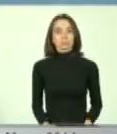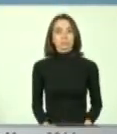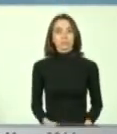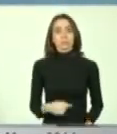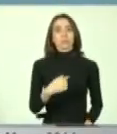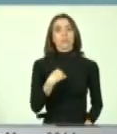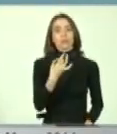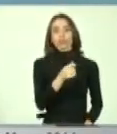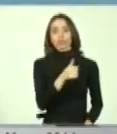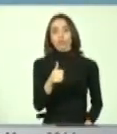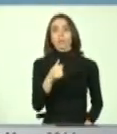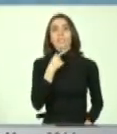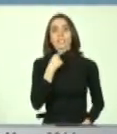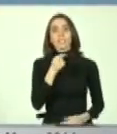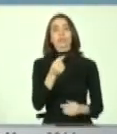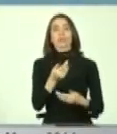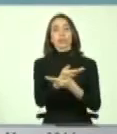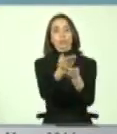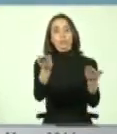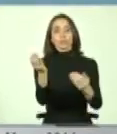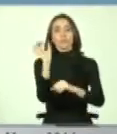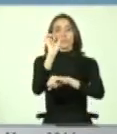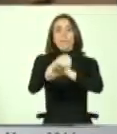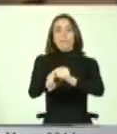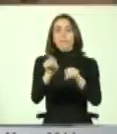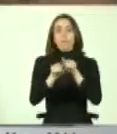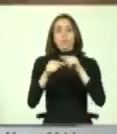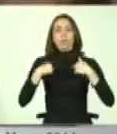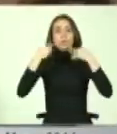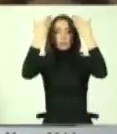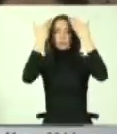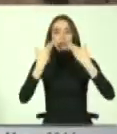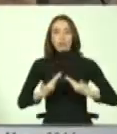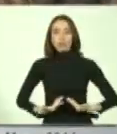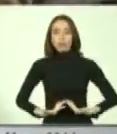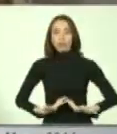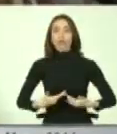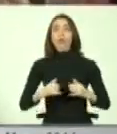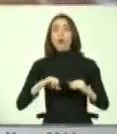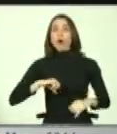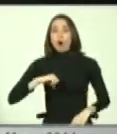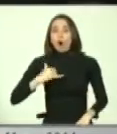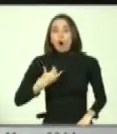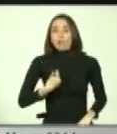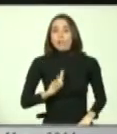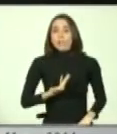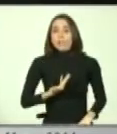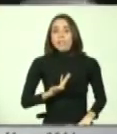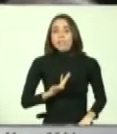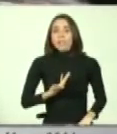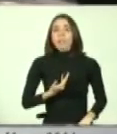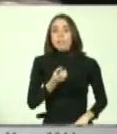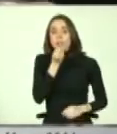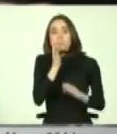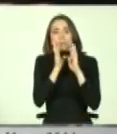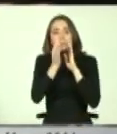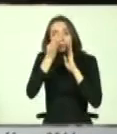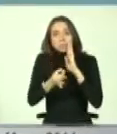sólo quiero que me acepten tal y como soy un joven sincero